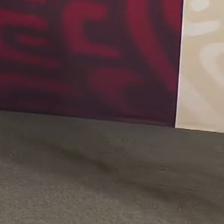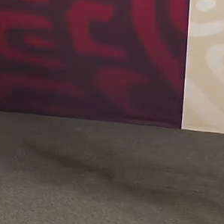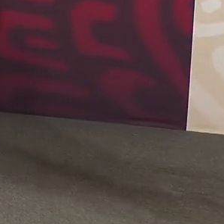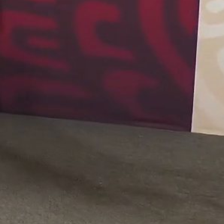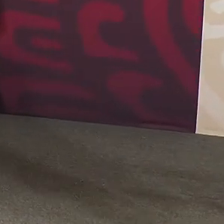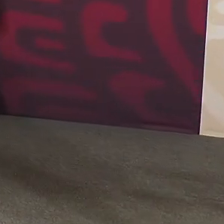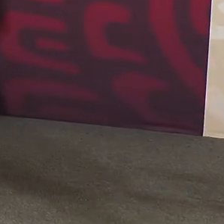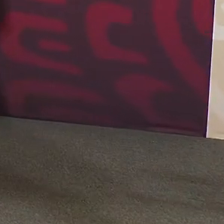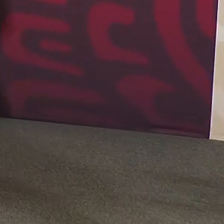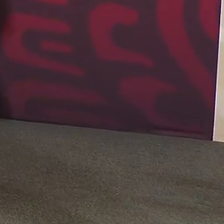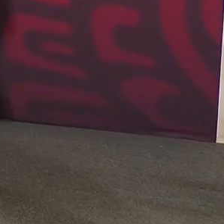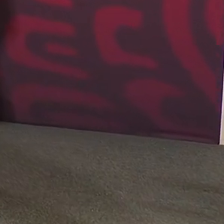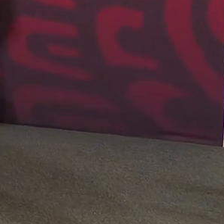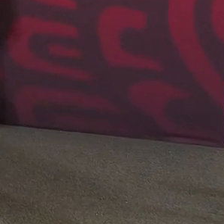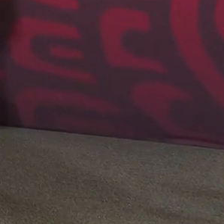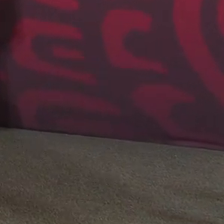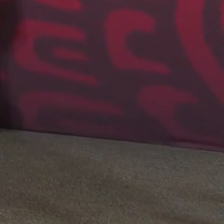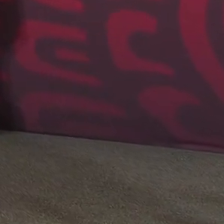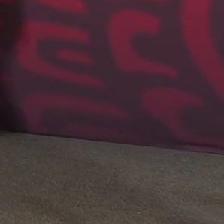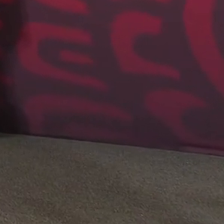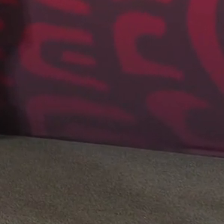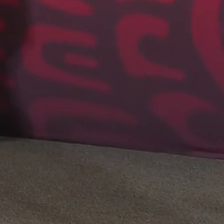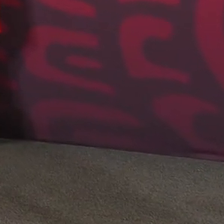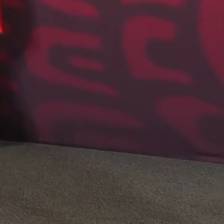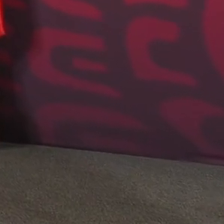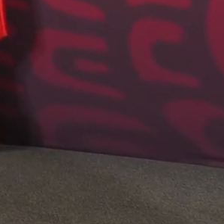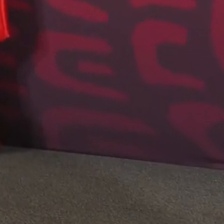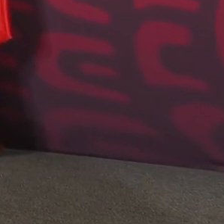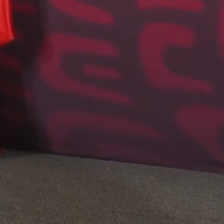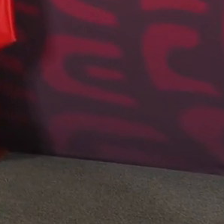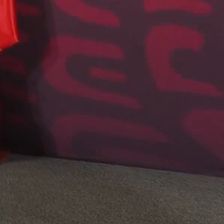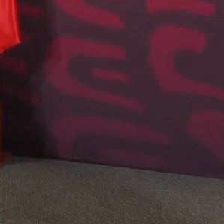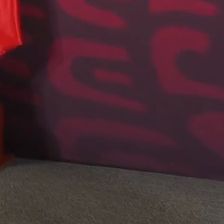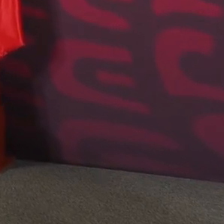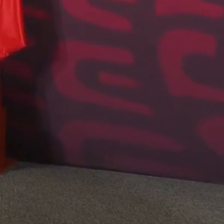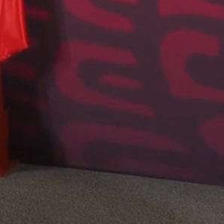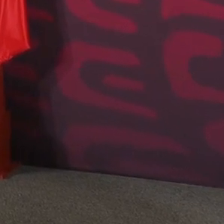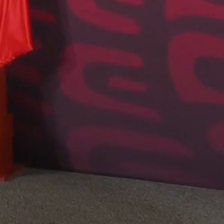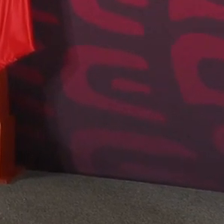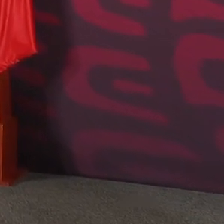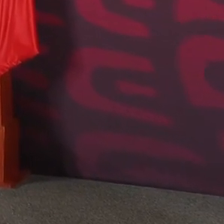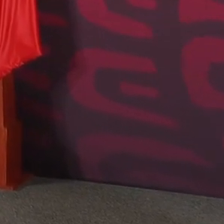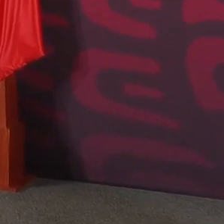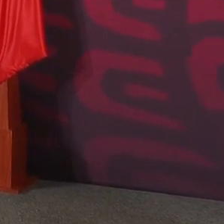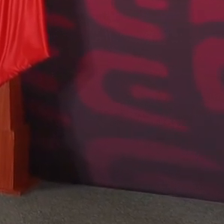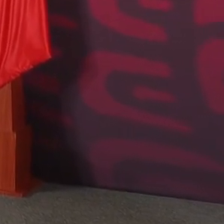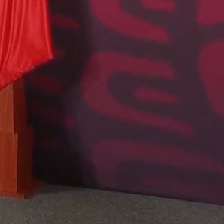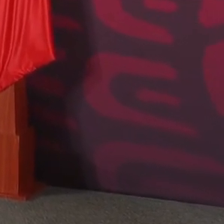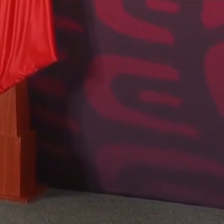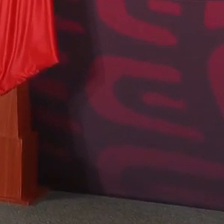Ánimo Ánimo Ánimo ya estamos por entrar